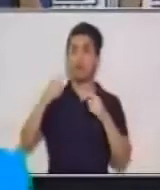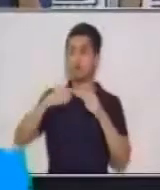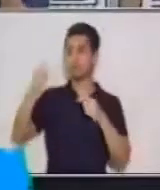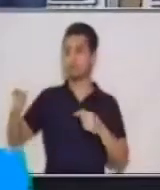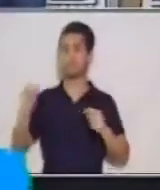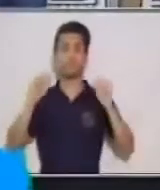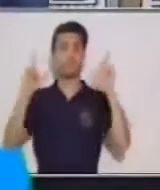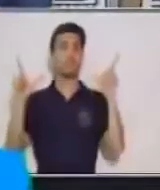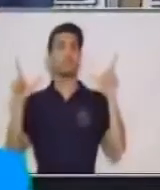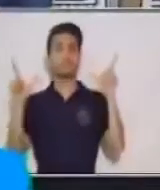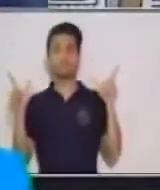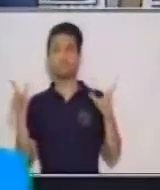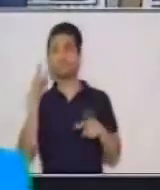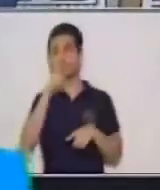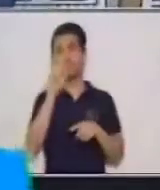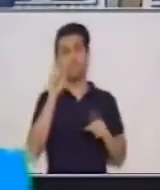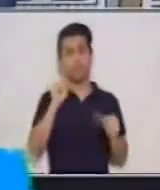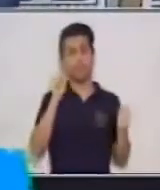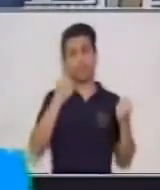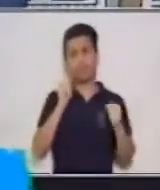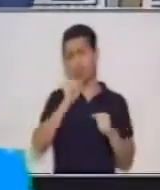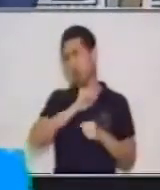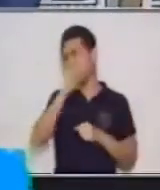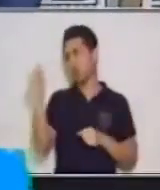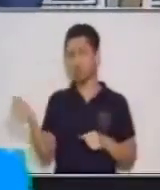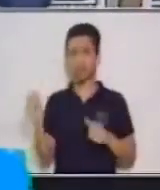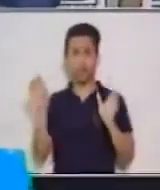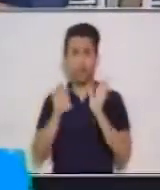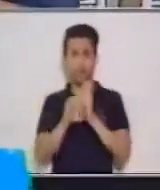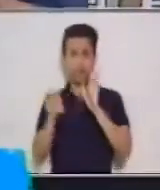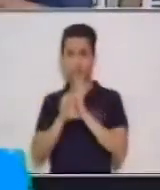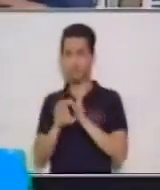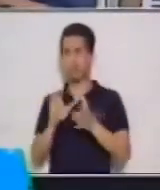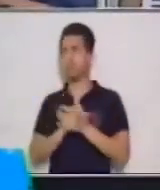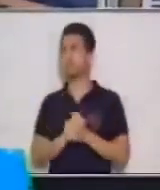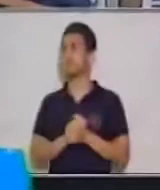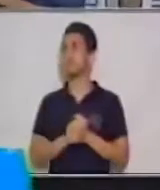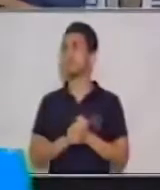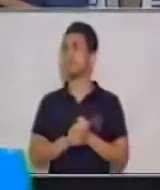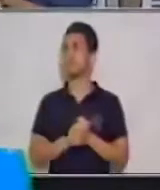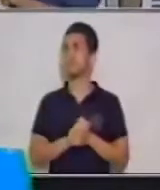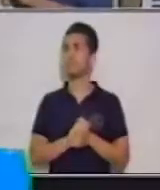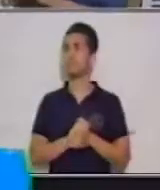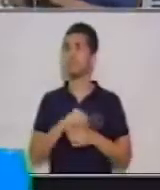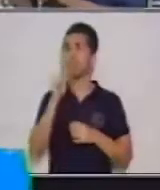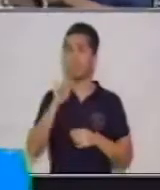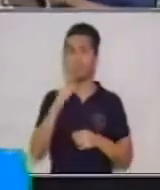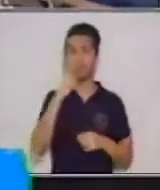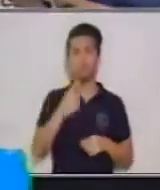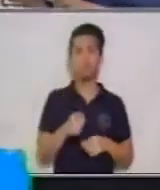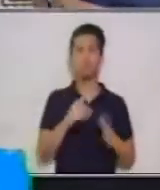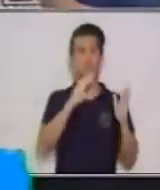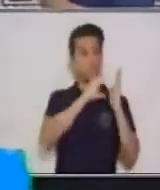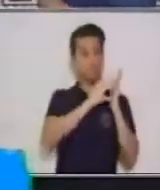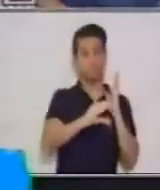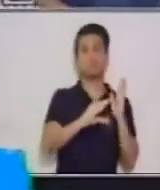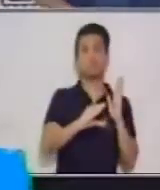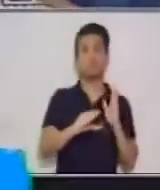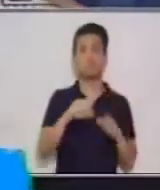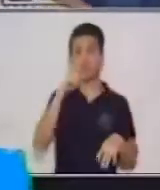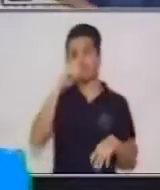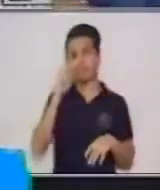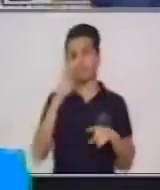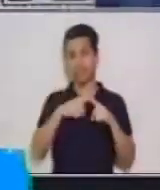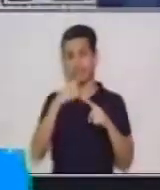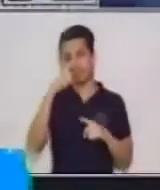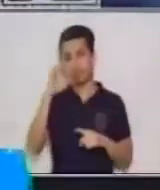tú puedes hacer otros 4 ejemplos. Pero una causa y una consecuencia lo vamos a ver en los textos, no solo en las situaciones de la